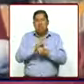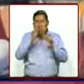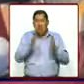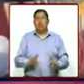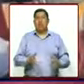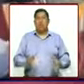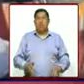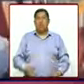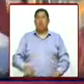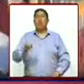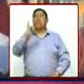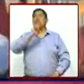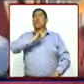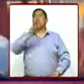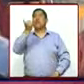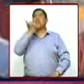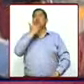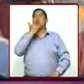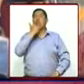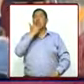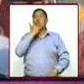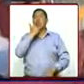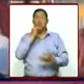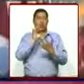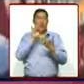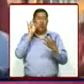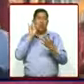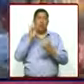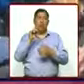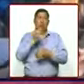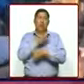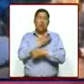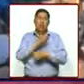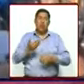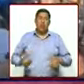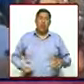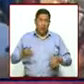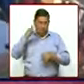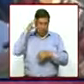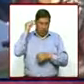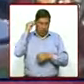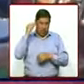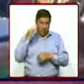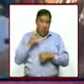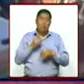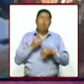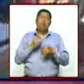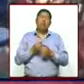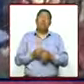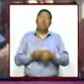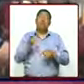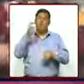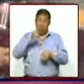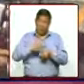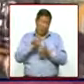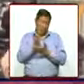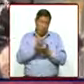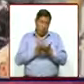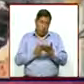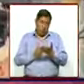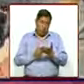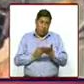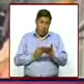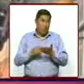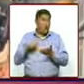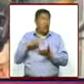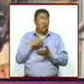Me equivoqué, nos hemos equivocado en nombrar a nuestro presidente. En la primera parte, creo que no